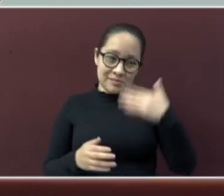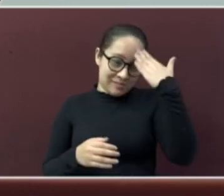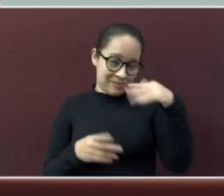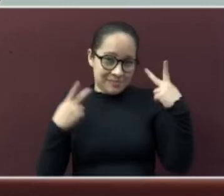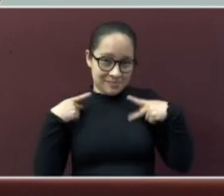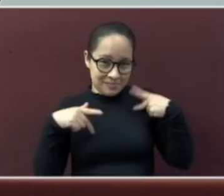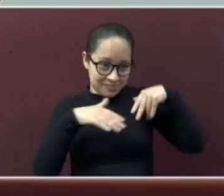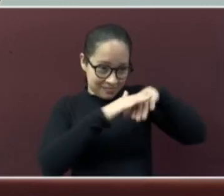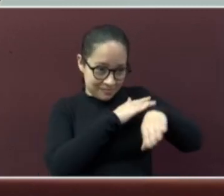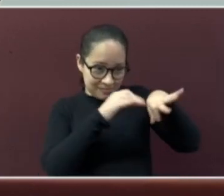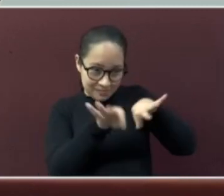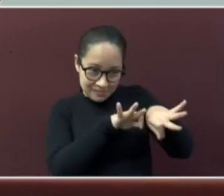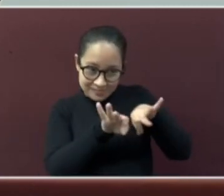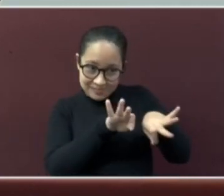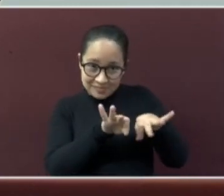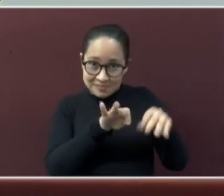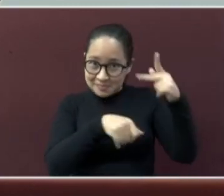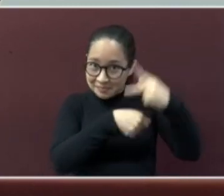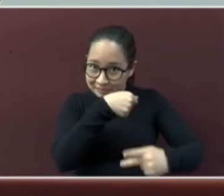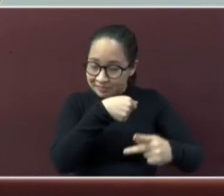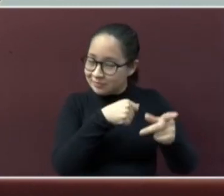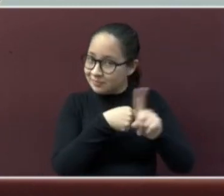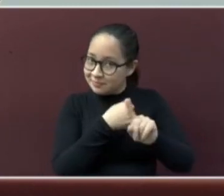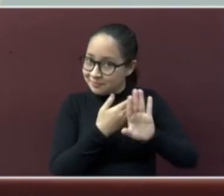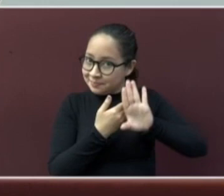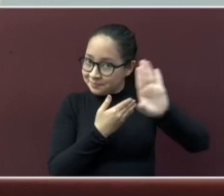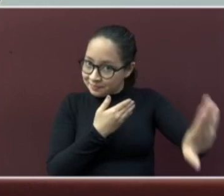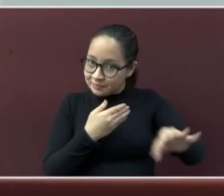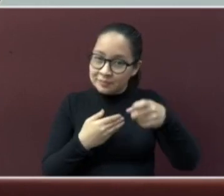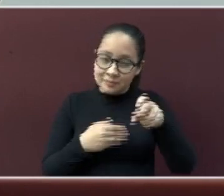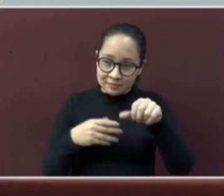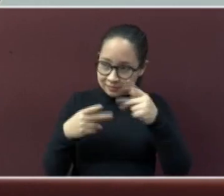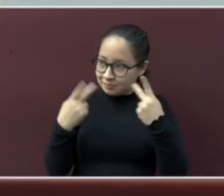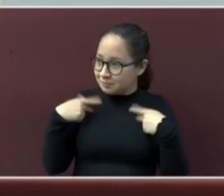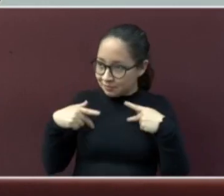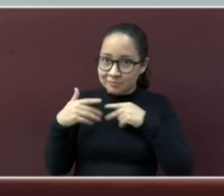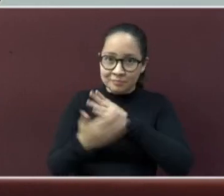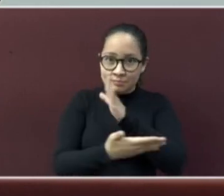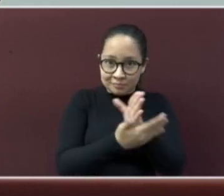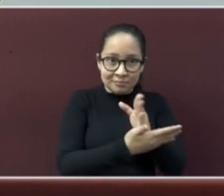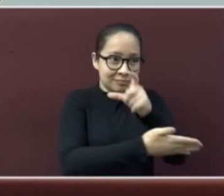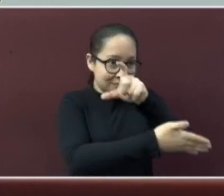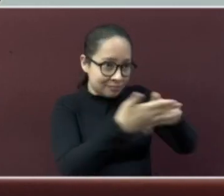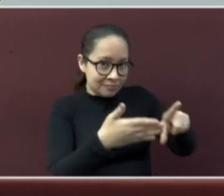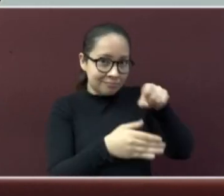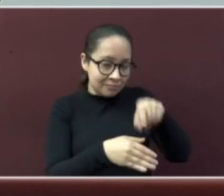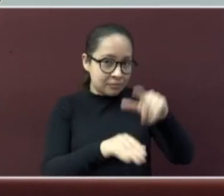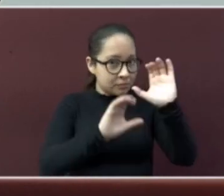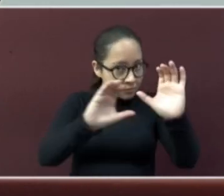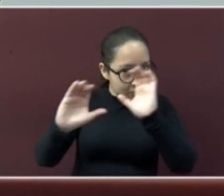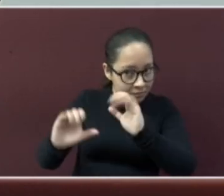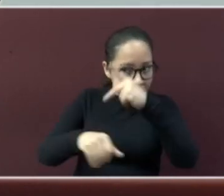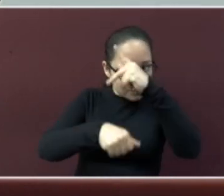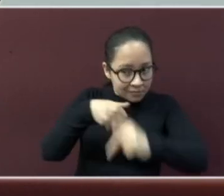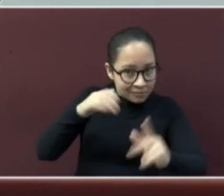clientes y resto de la población y reitero